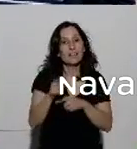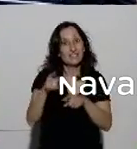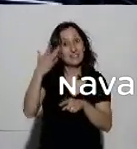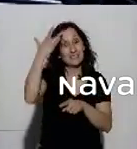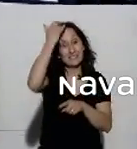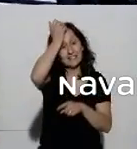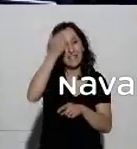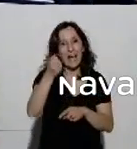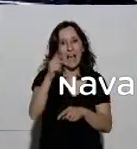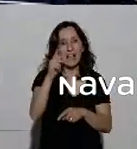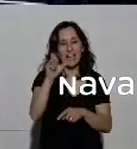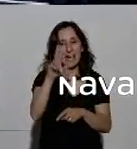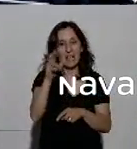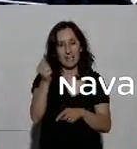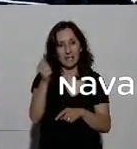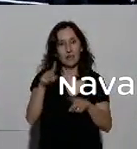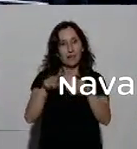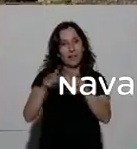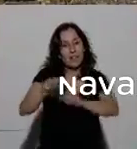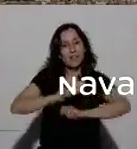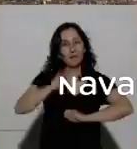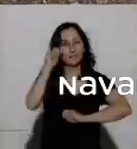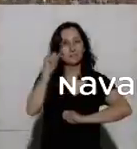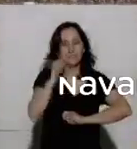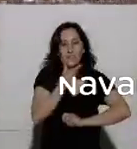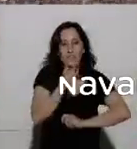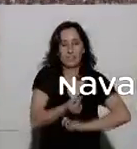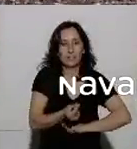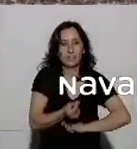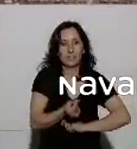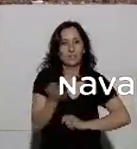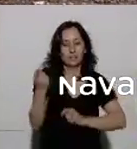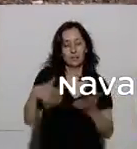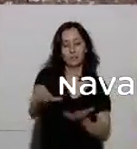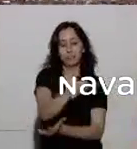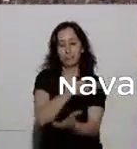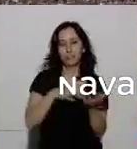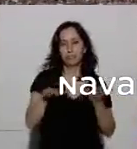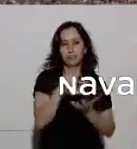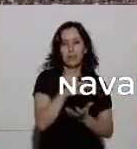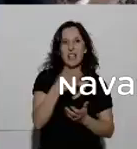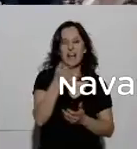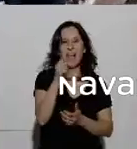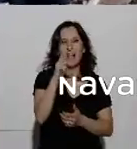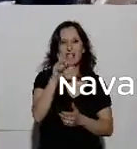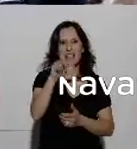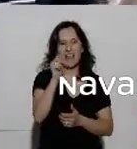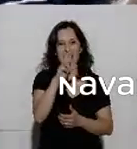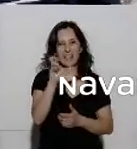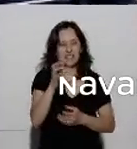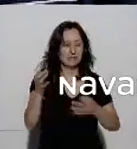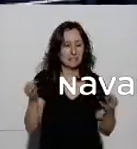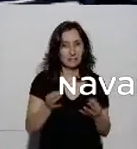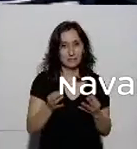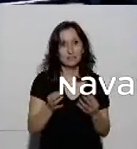el aquerra, era el símbolo de la fertilidad. Y de ahí viene todo el jaleo con qué eran los aquelarres, que eran unos rituales